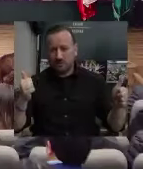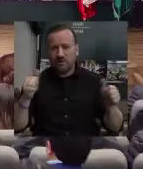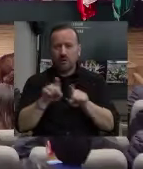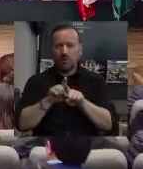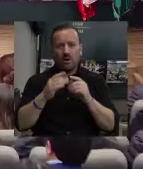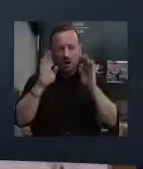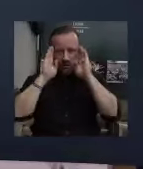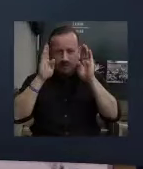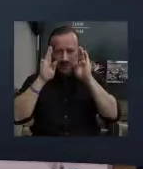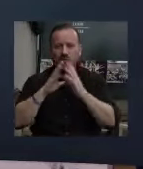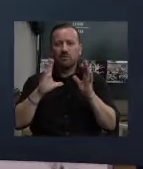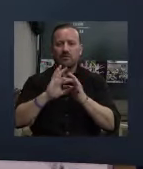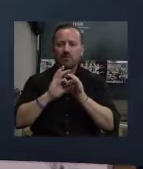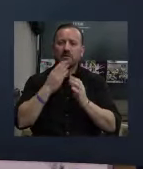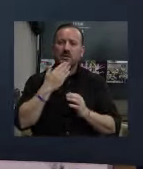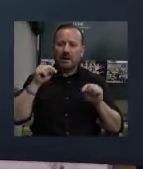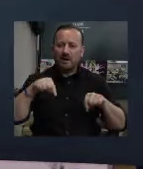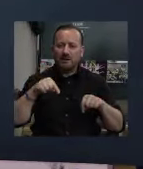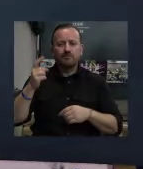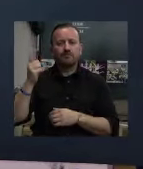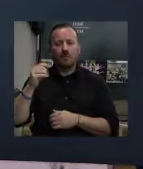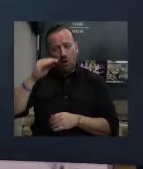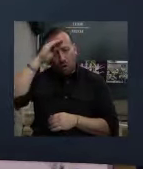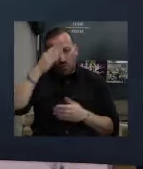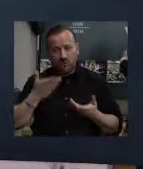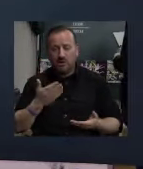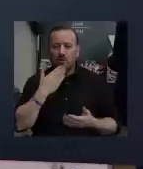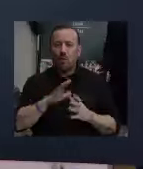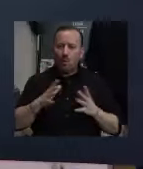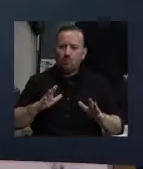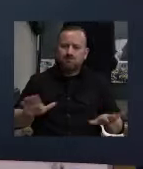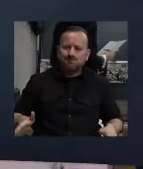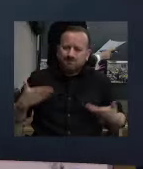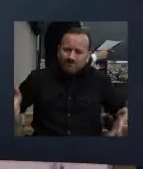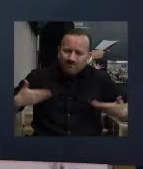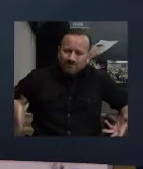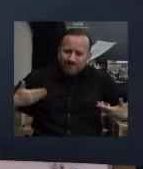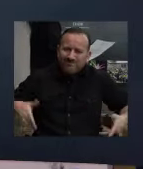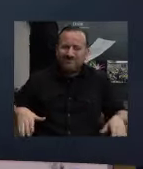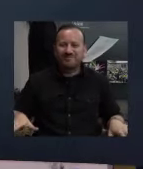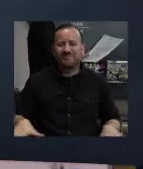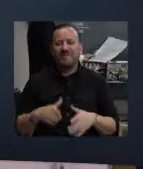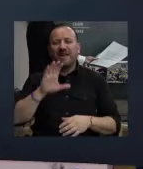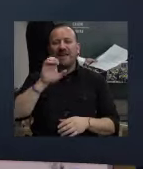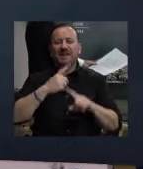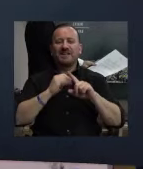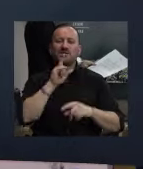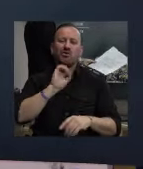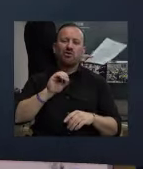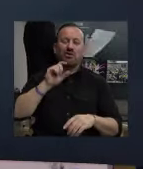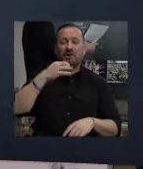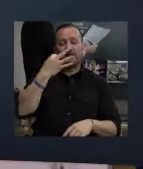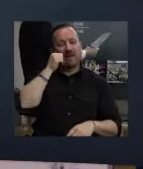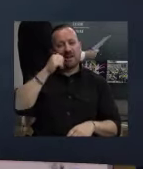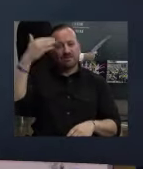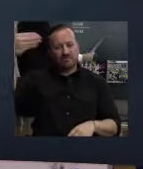escucha muchas muchas gracias por estar acá por la confianza y mucho y éxito en lo que vienen en estos tres tres próximos